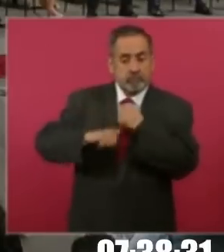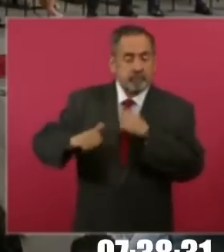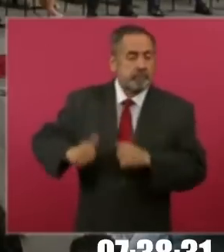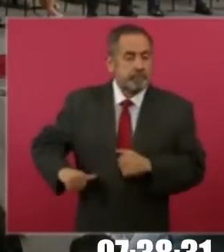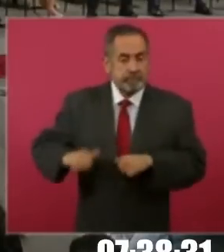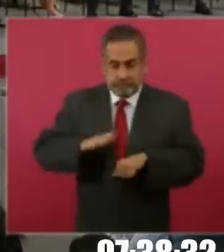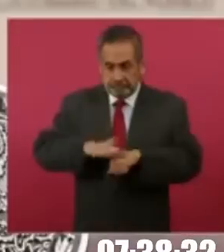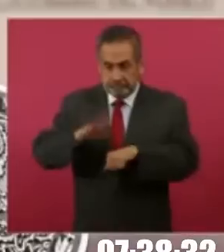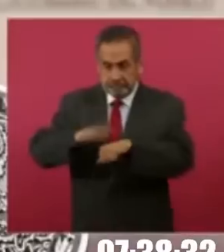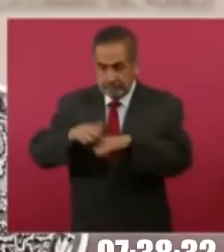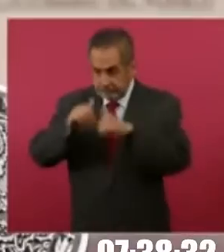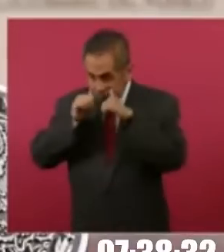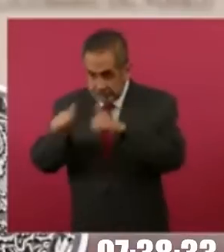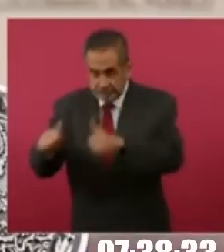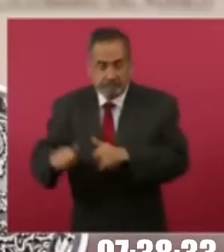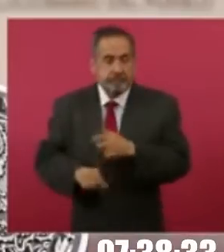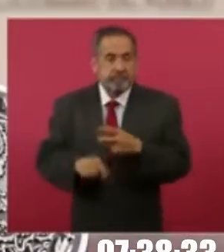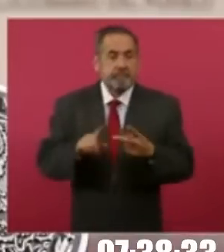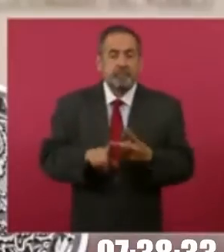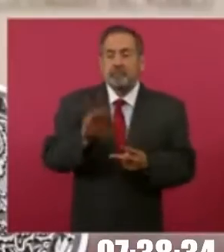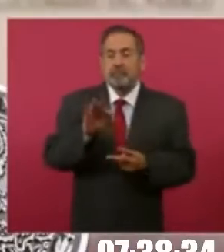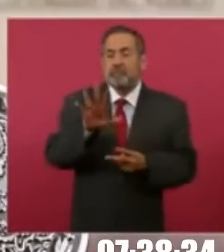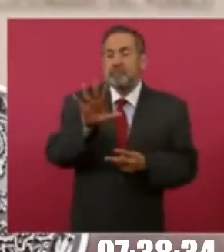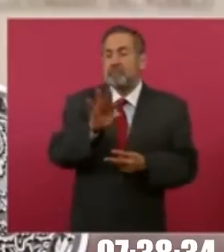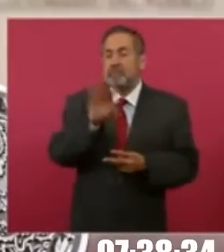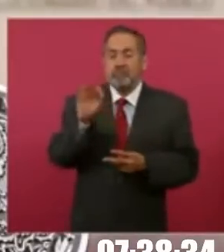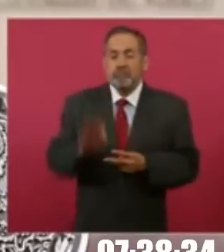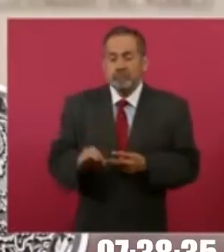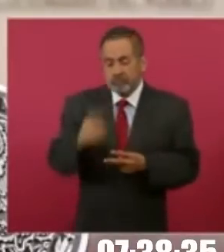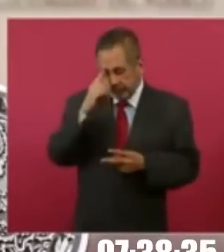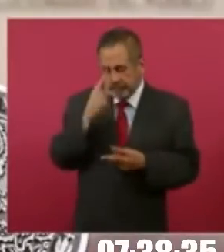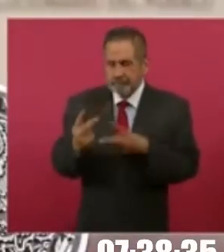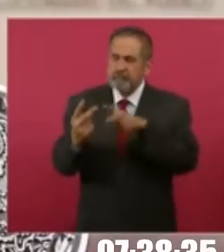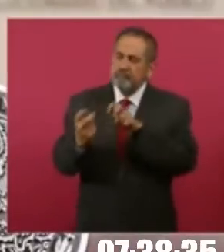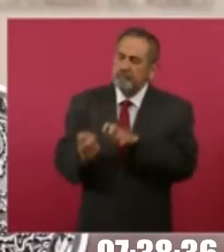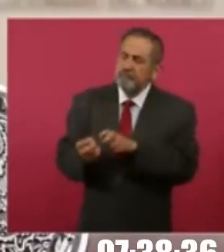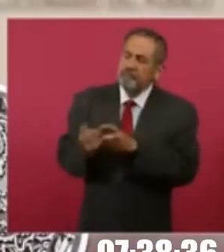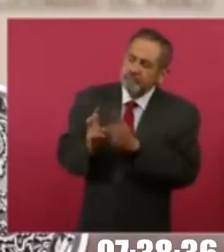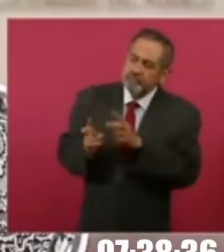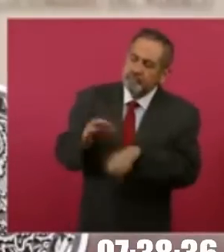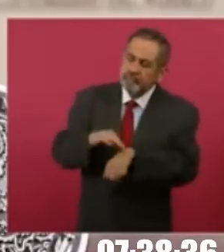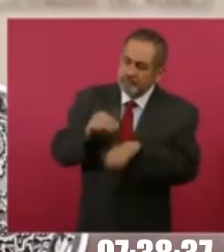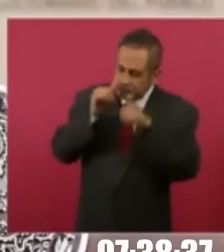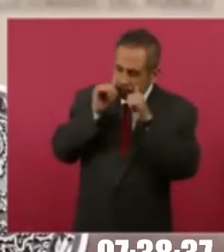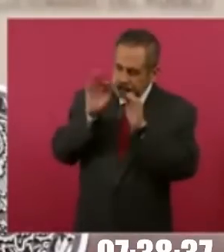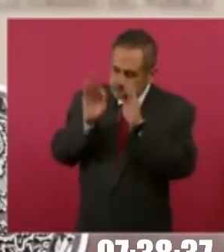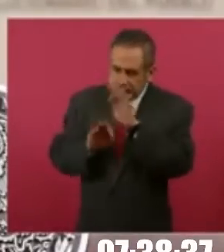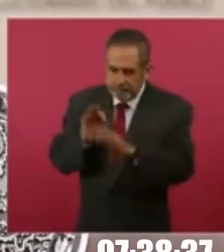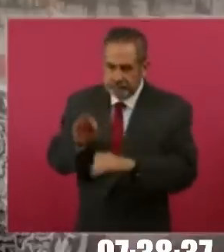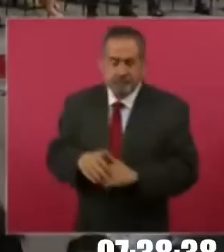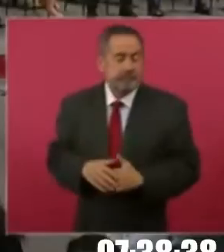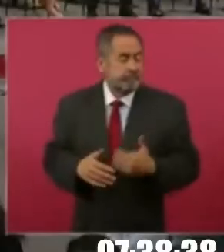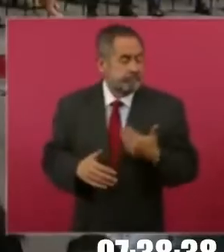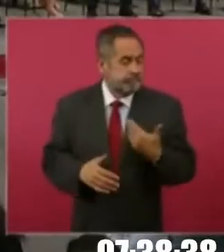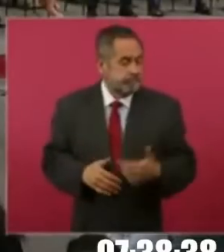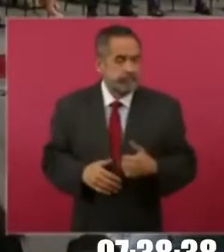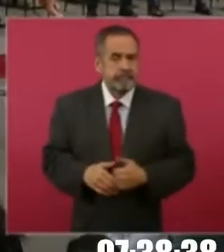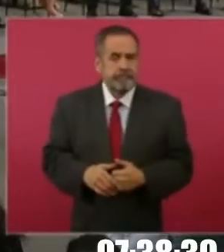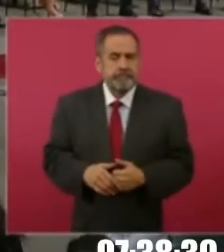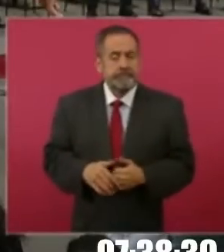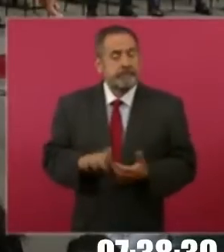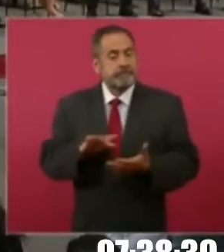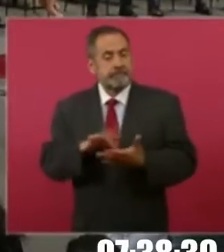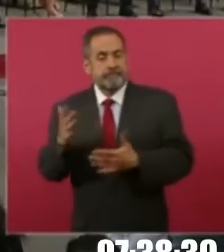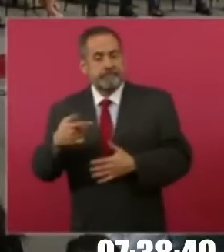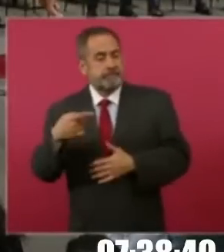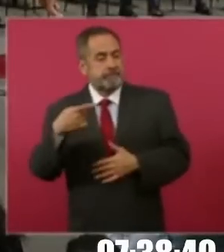54% más en consultas de Medicina familiar entre otros avances gracias a la visión